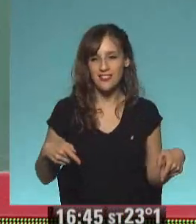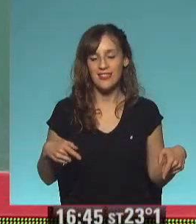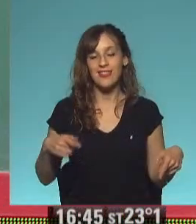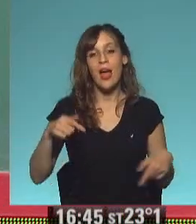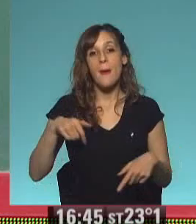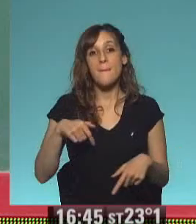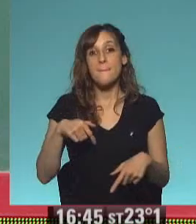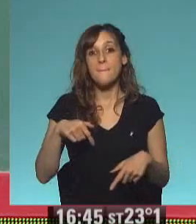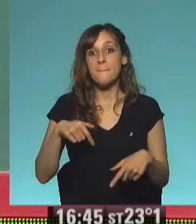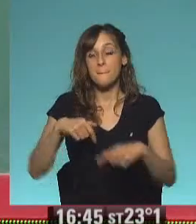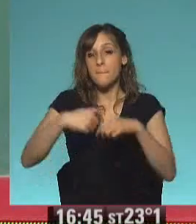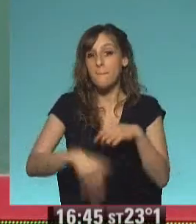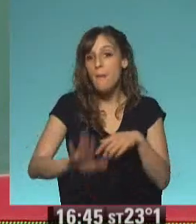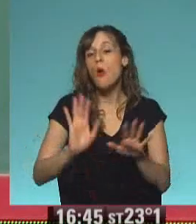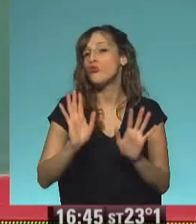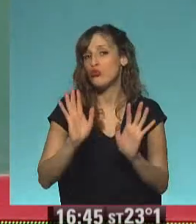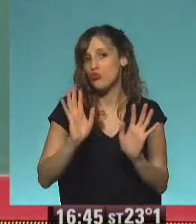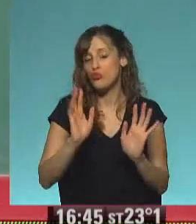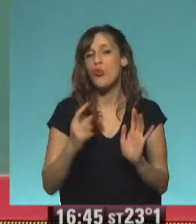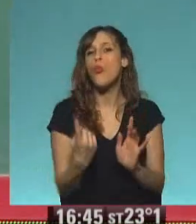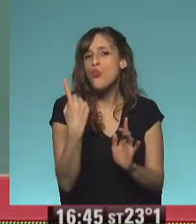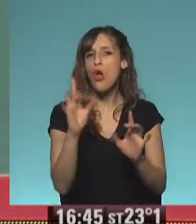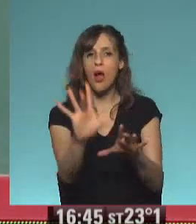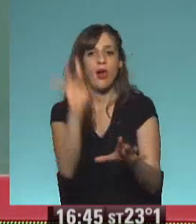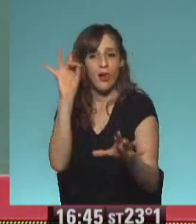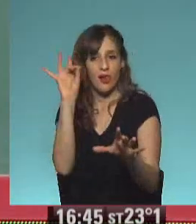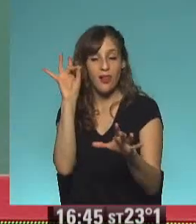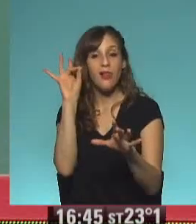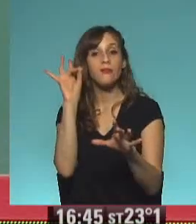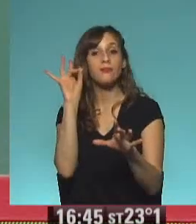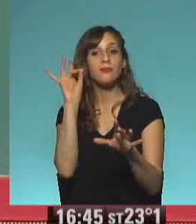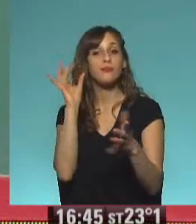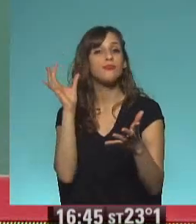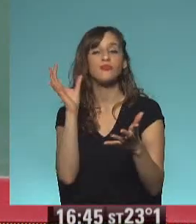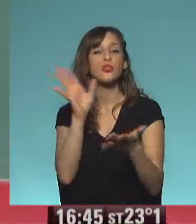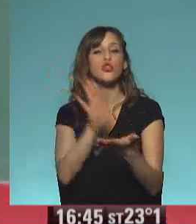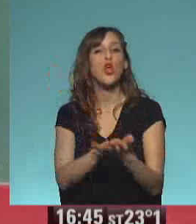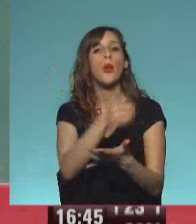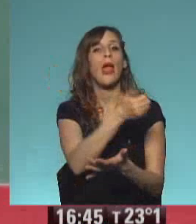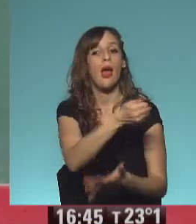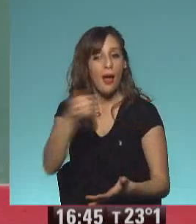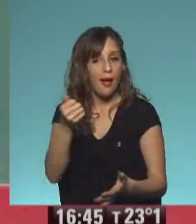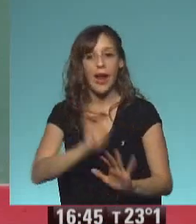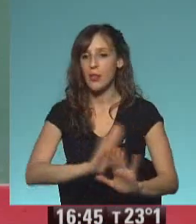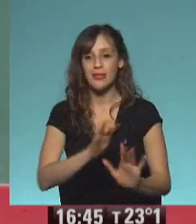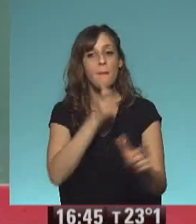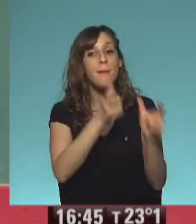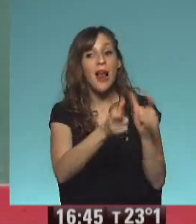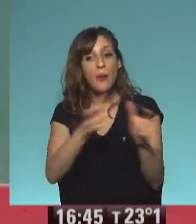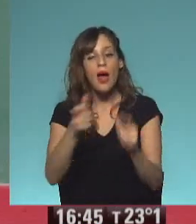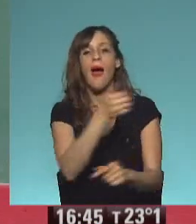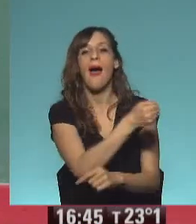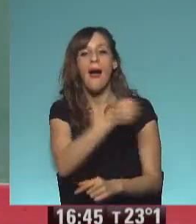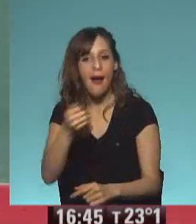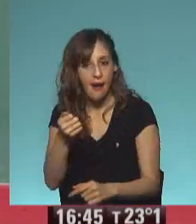escribimos una estrofa con palabras que tengan a la única mente que tengan